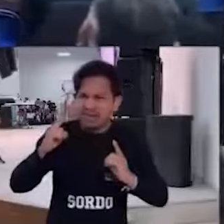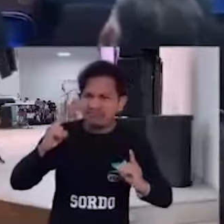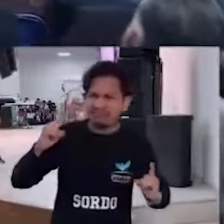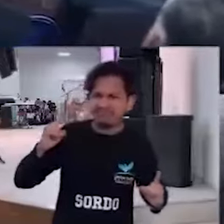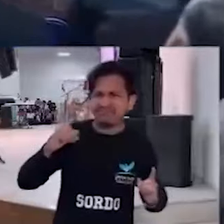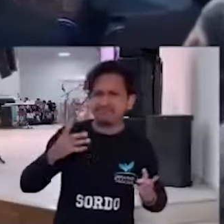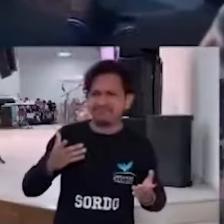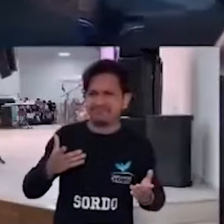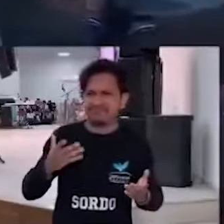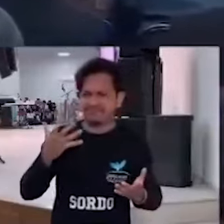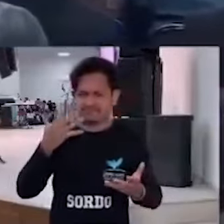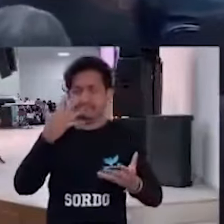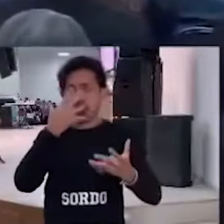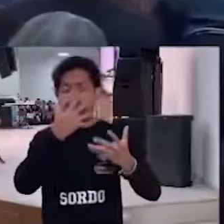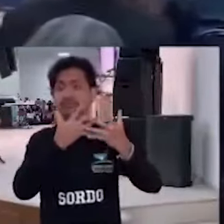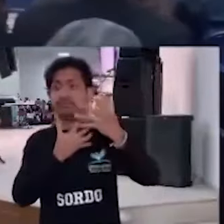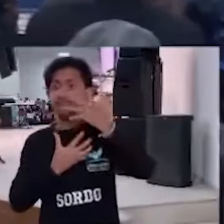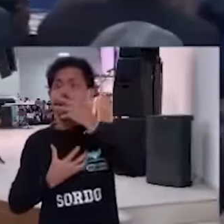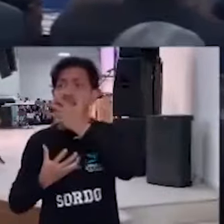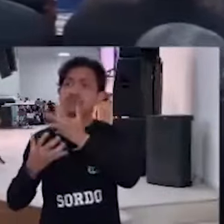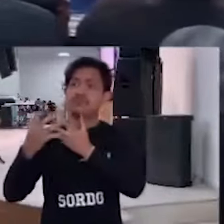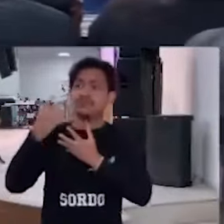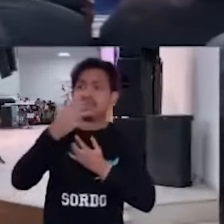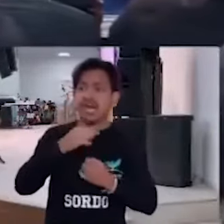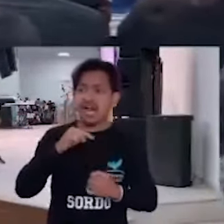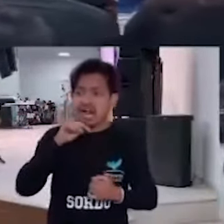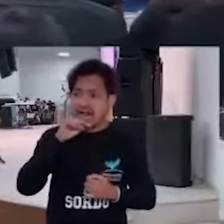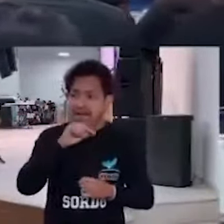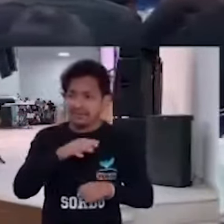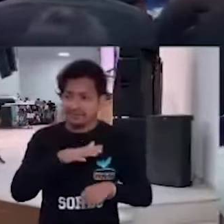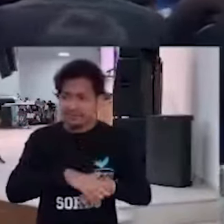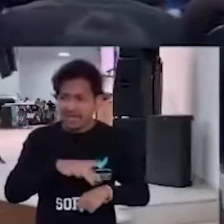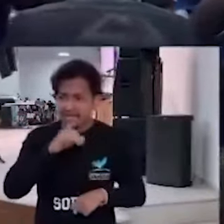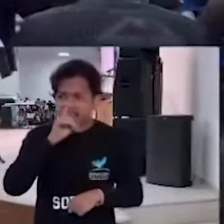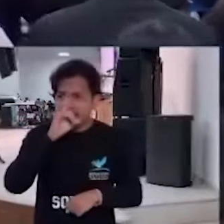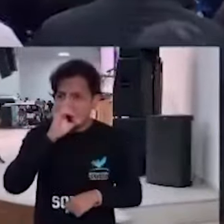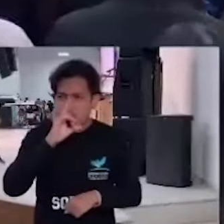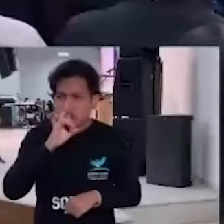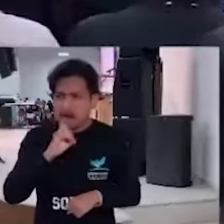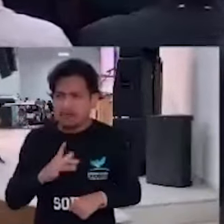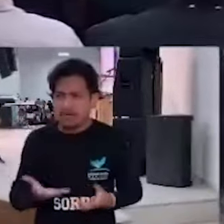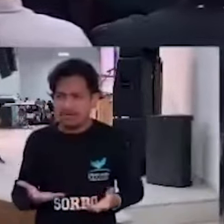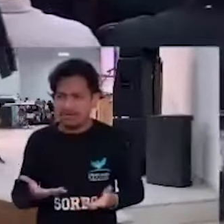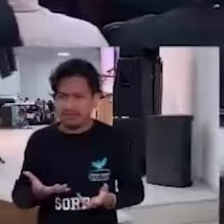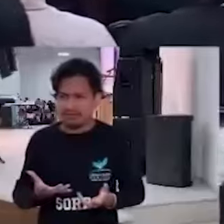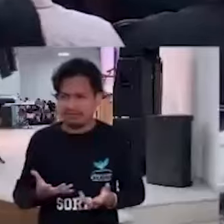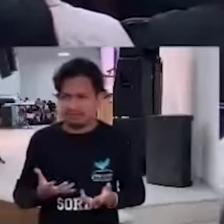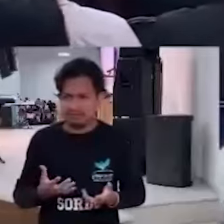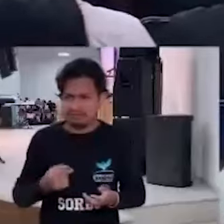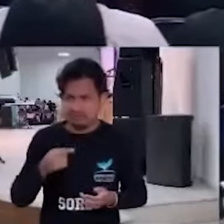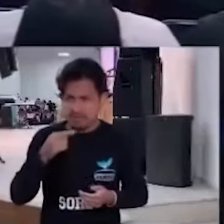Es más, te arreglas más. Ya usas corbata, ya traes zapatos de charol.